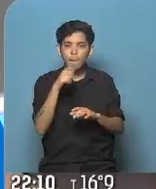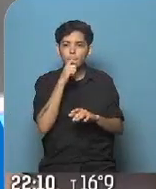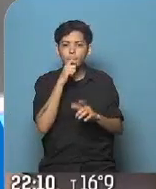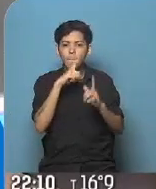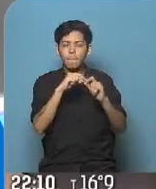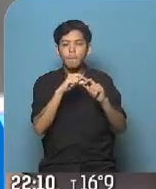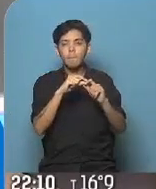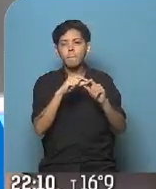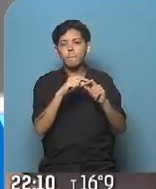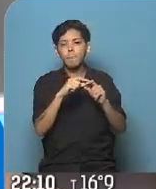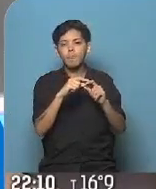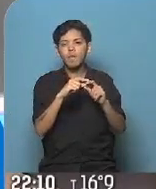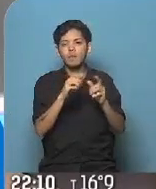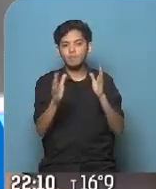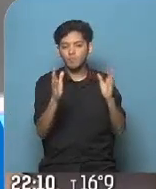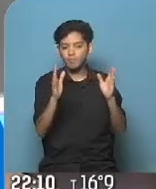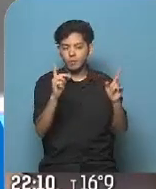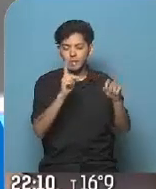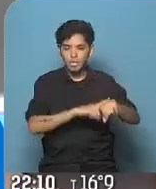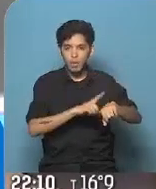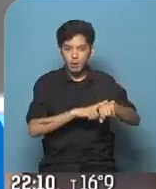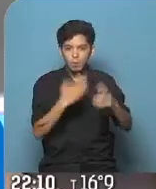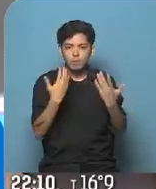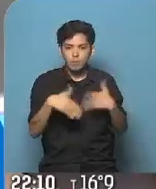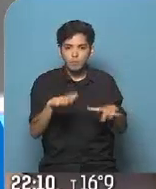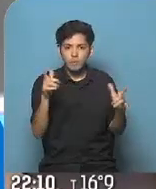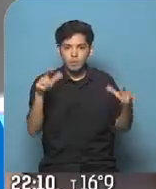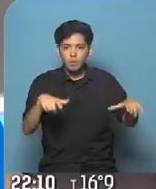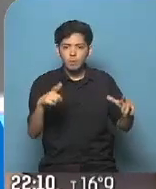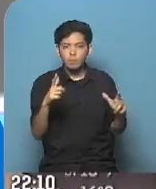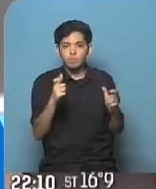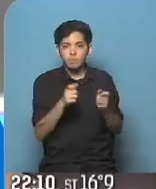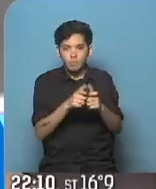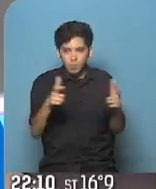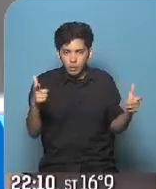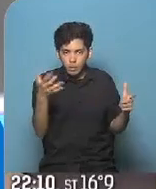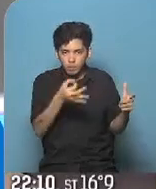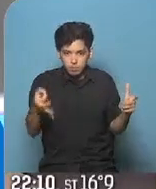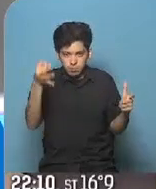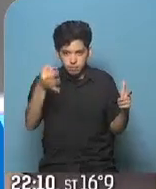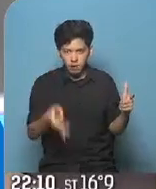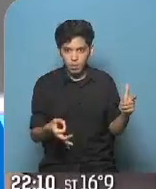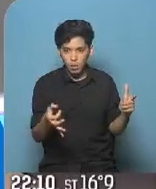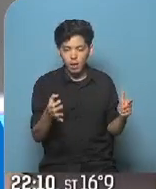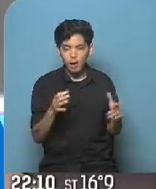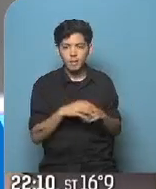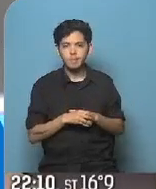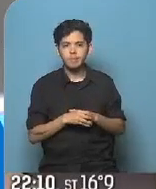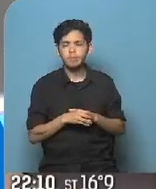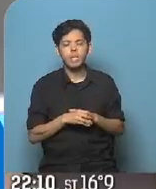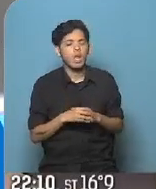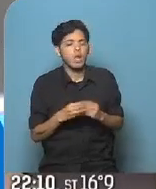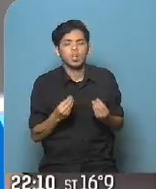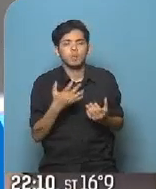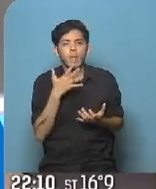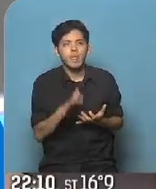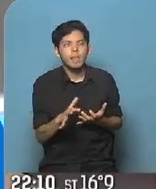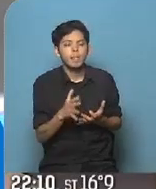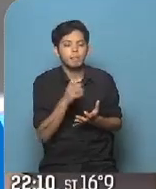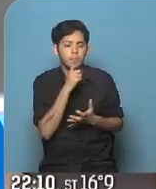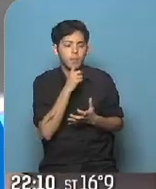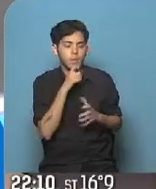que se decía en determinado periodo de tiempo que se podría llenar un estadio de fútbol. No sé, era así, ¿no es cierto? Ahora, Raúl, ¿cómo se entiende que ante un